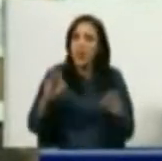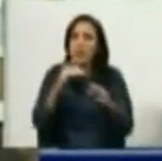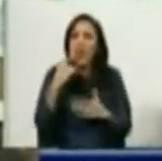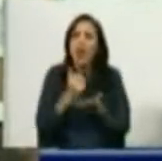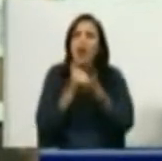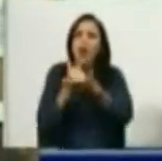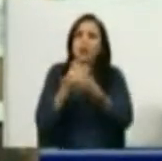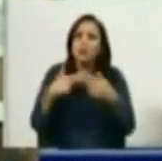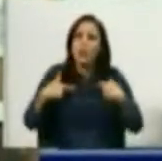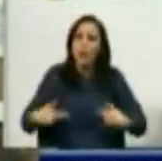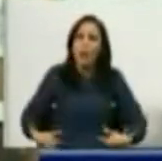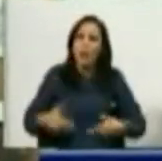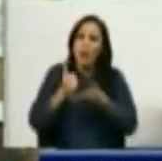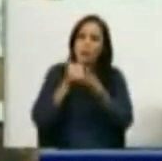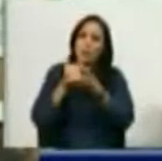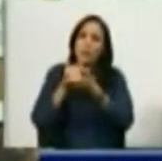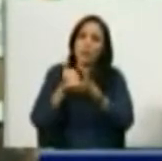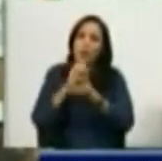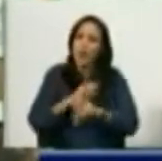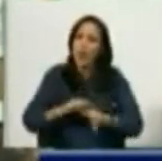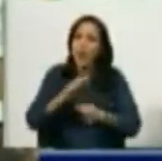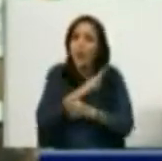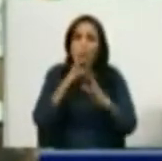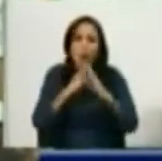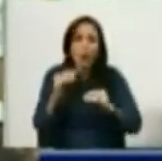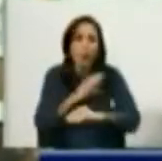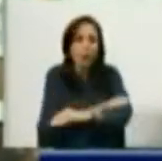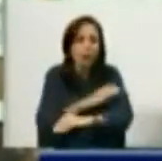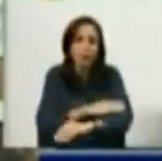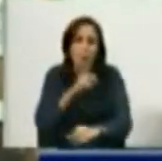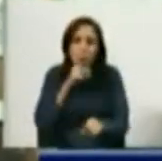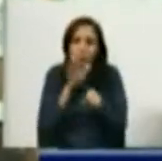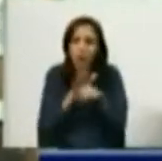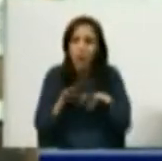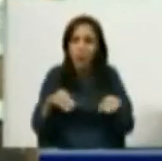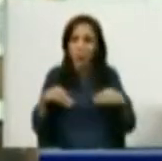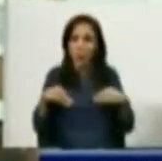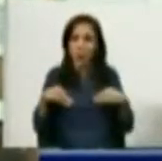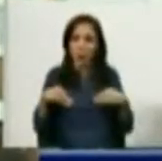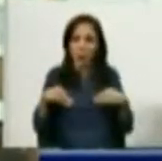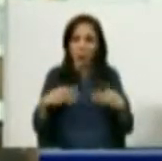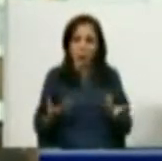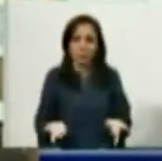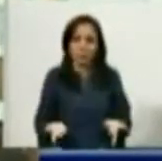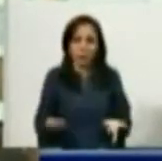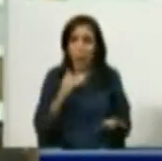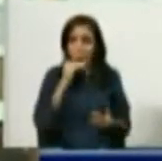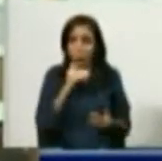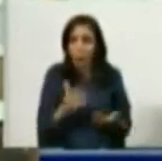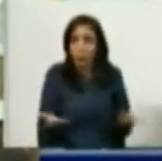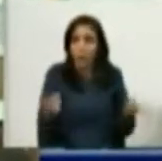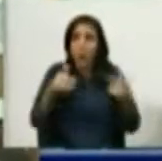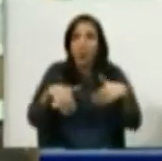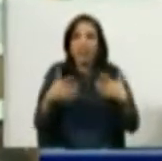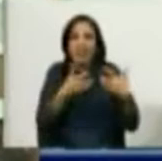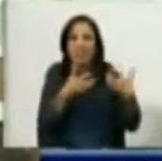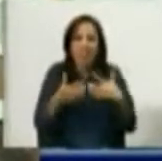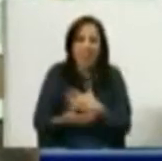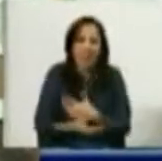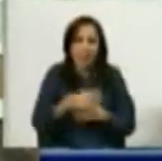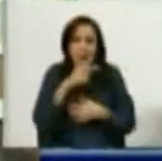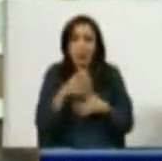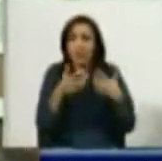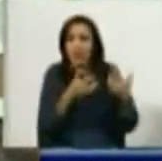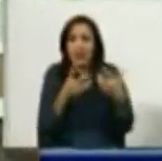humanitaria ustedes escuchan a alguien de la derecha hablar de ayuda humanitaria no no no entonces pasó De modo ahorita la cosa es guerra habla de guerra